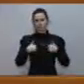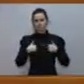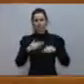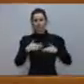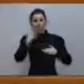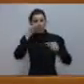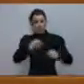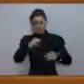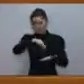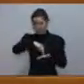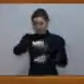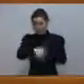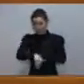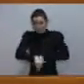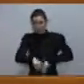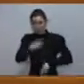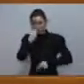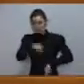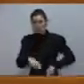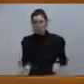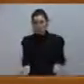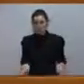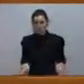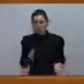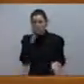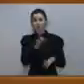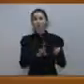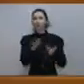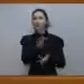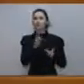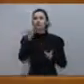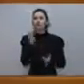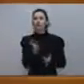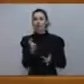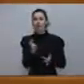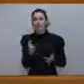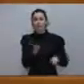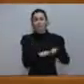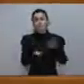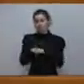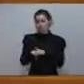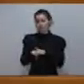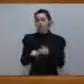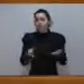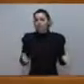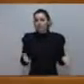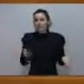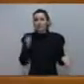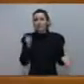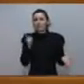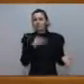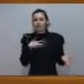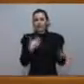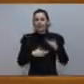realidad de la calle eso no le importa. Esta crisis proviene de ambos palos. Solo quieren ver cómo dejan de jugar